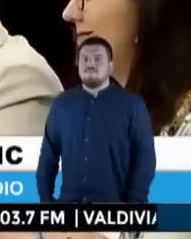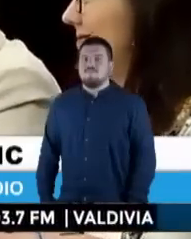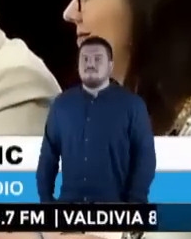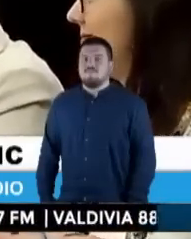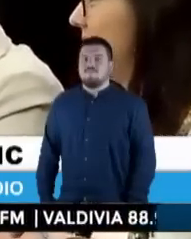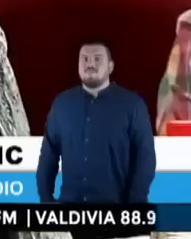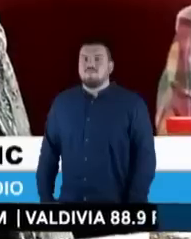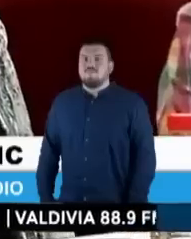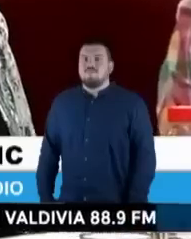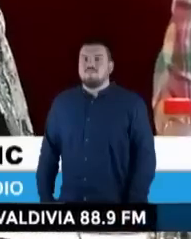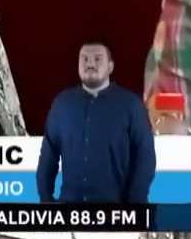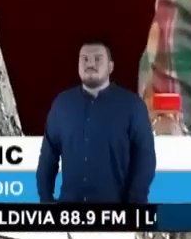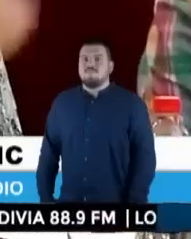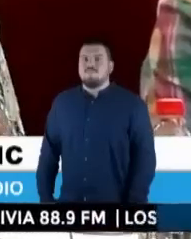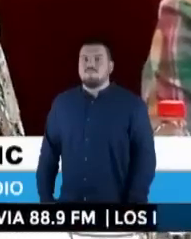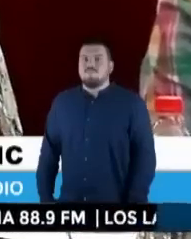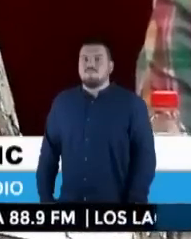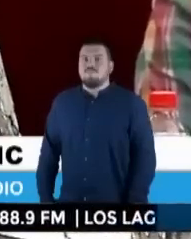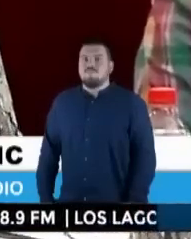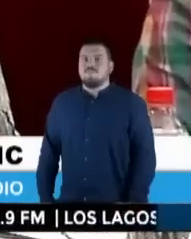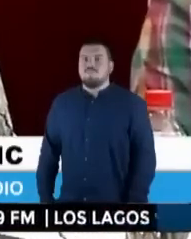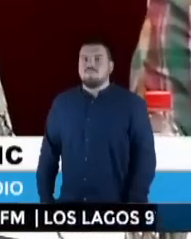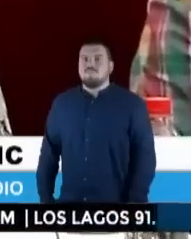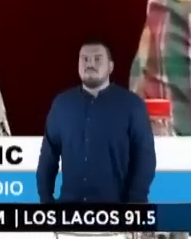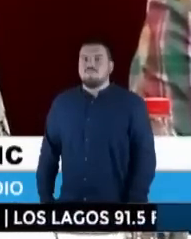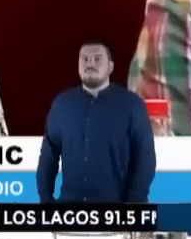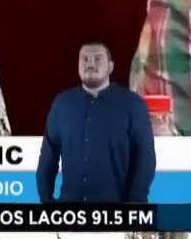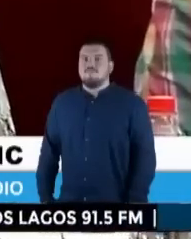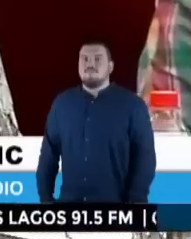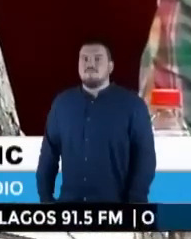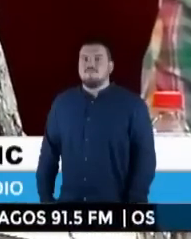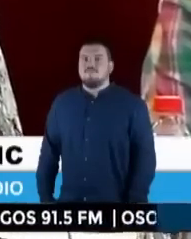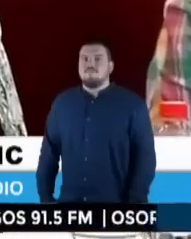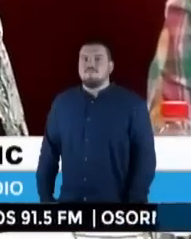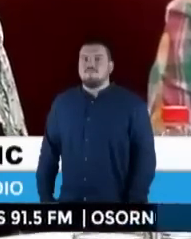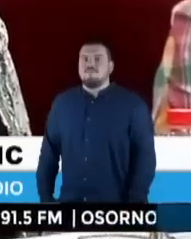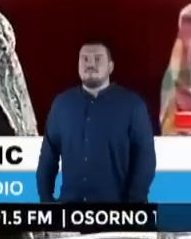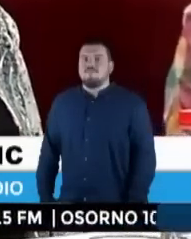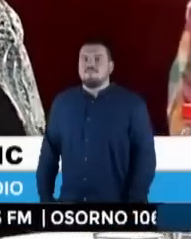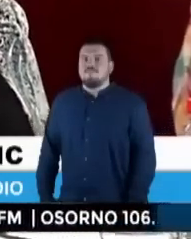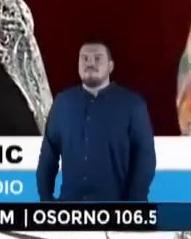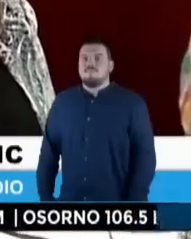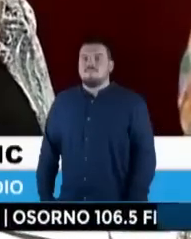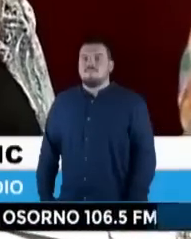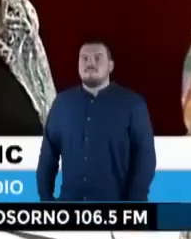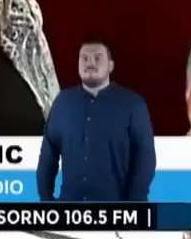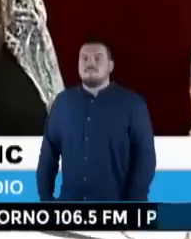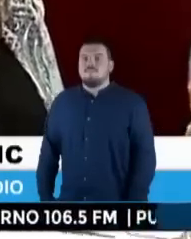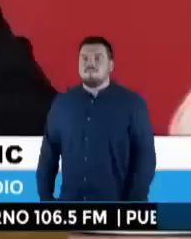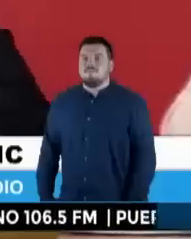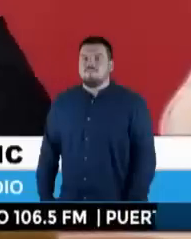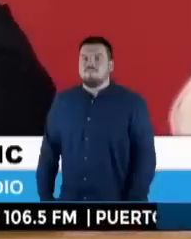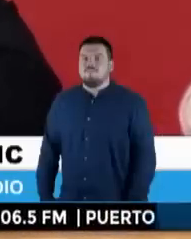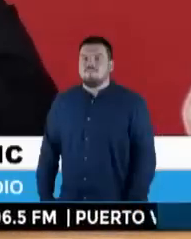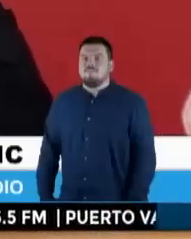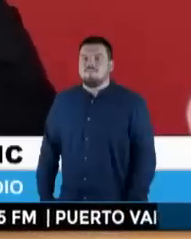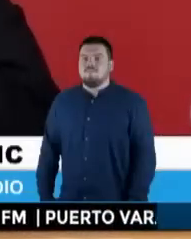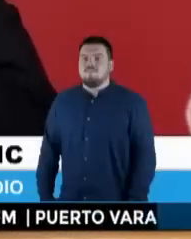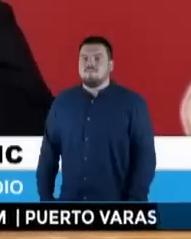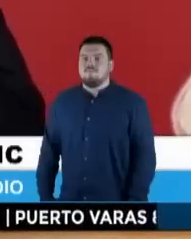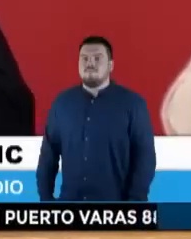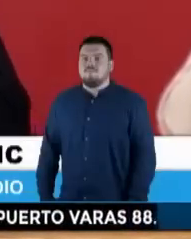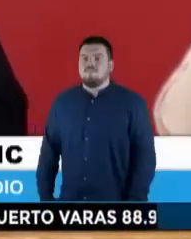un eventual cambio de gabinete, enfocándose por ahora en la aprobación que registró, por ejemplo, el equipo de ministros en la